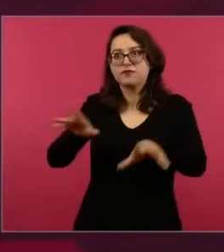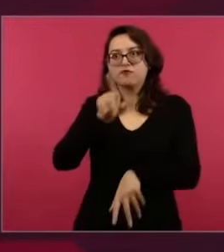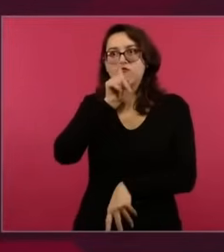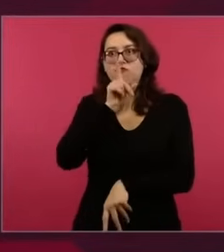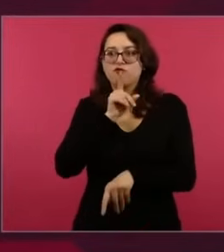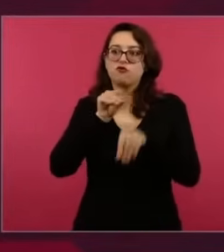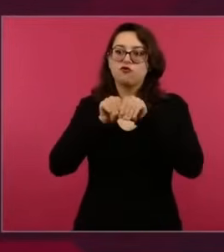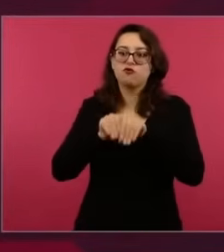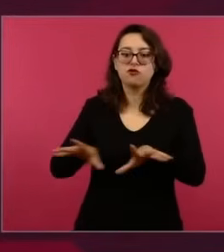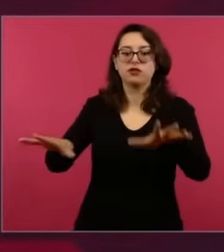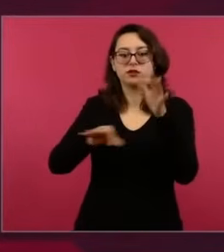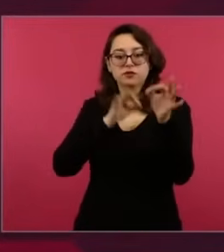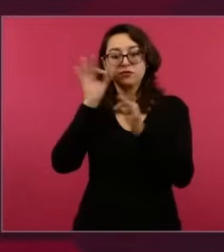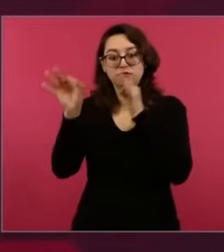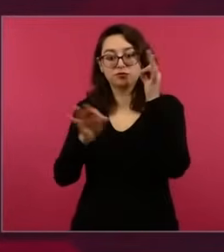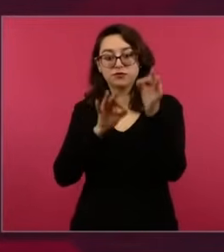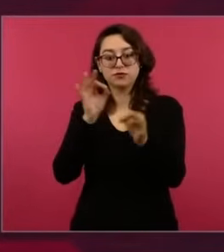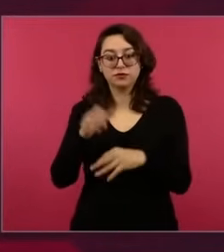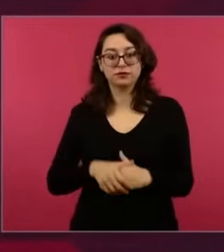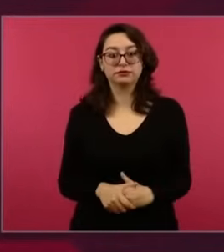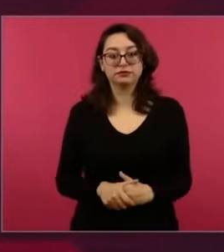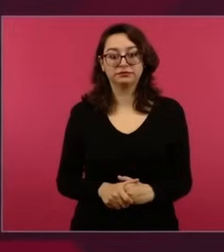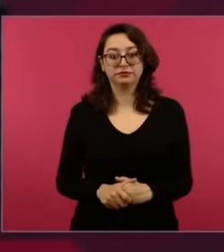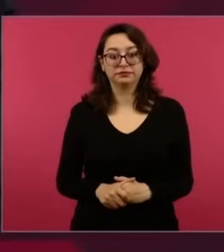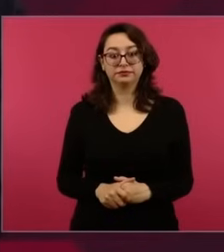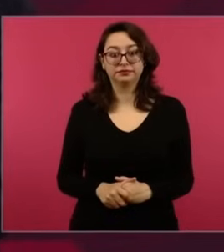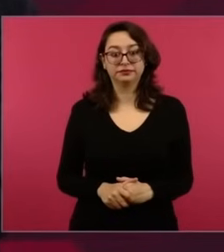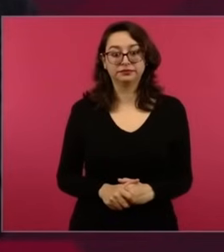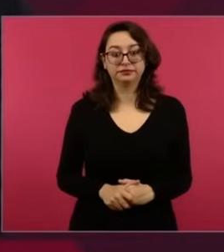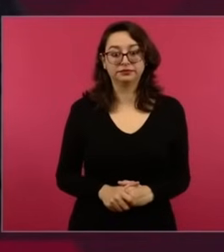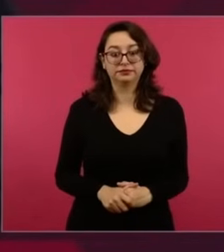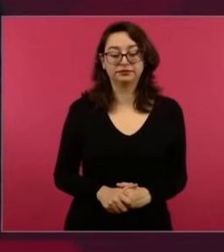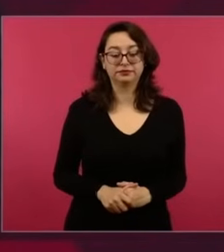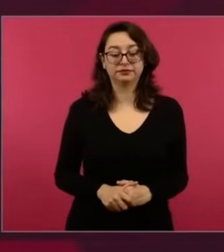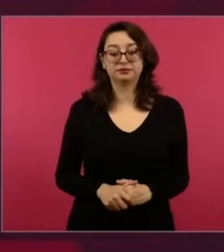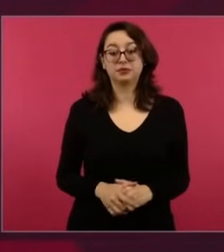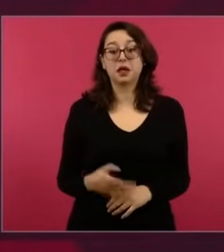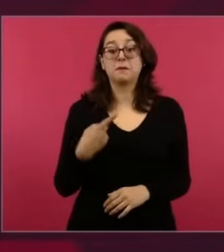para que sepan que acuso,